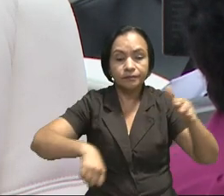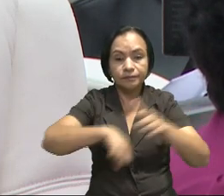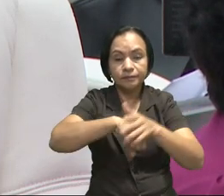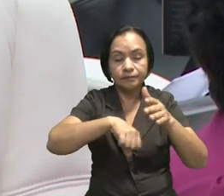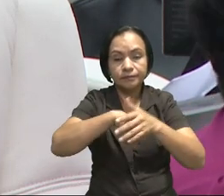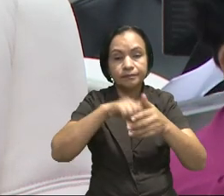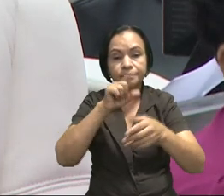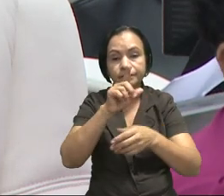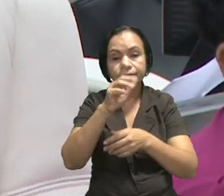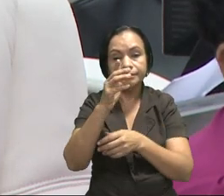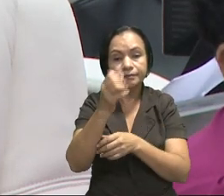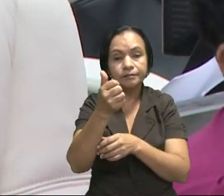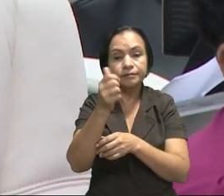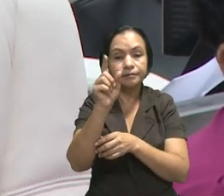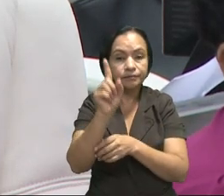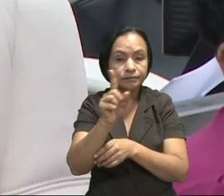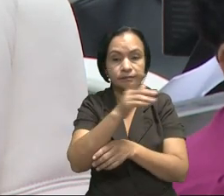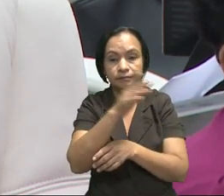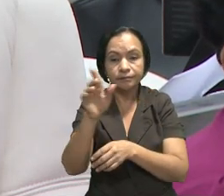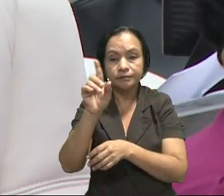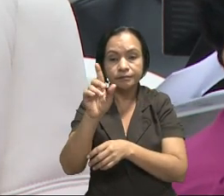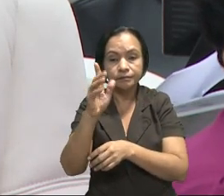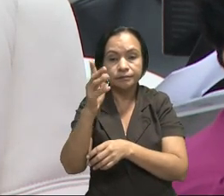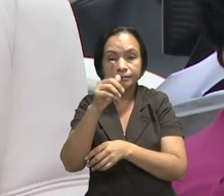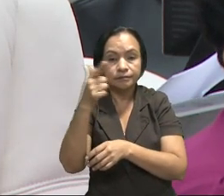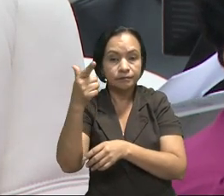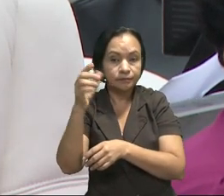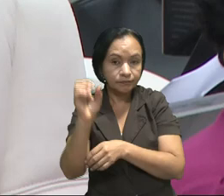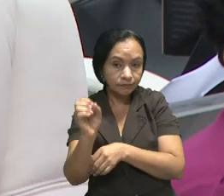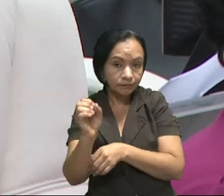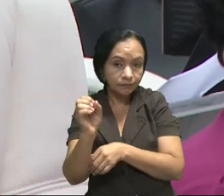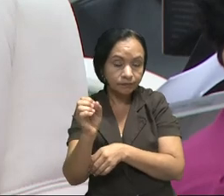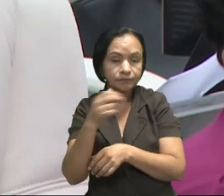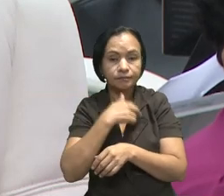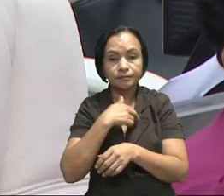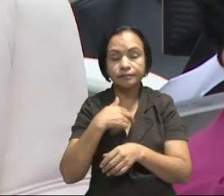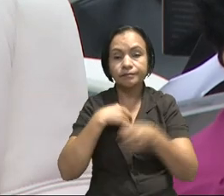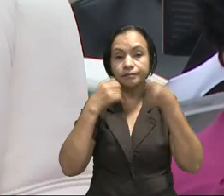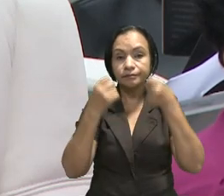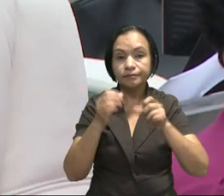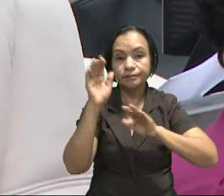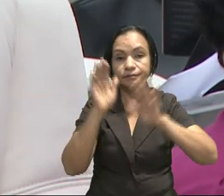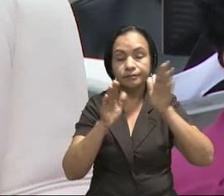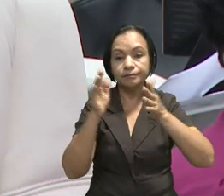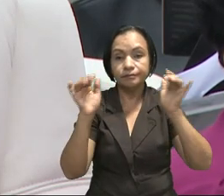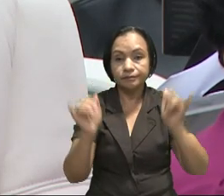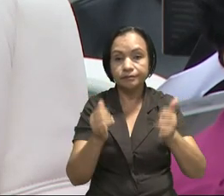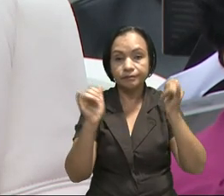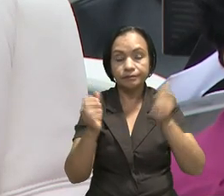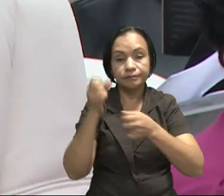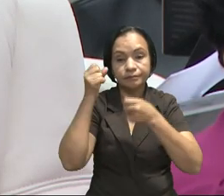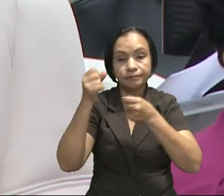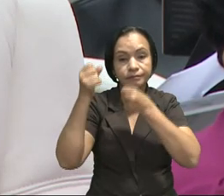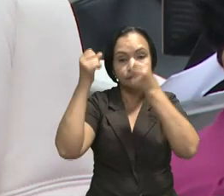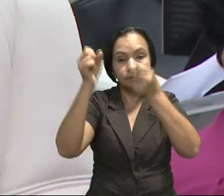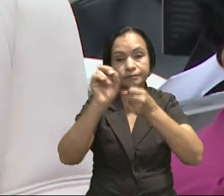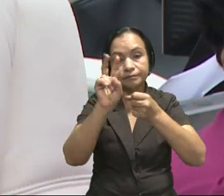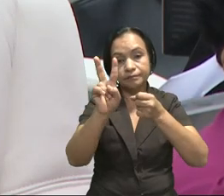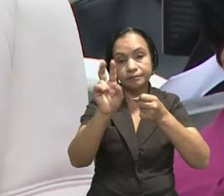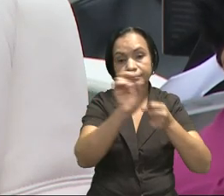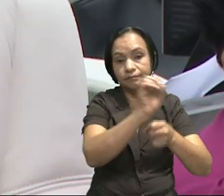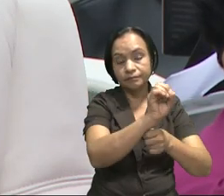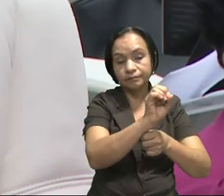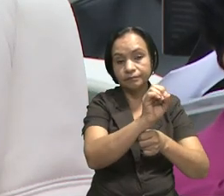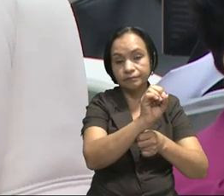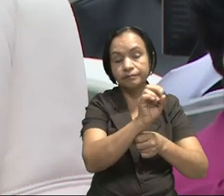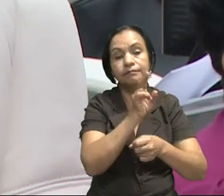año 1961 hasta el 1970, siendo partícipe de grandes hazañas como la victoria 2-0 contra la